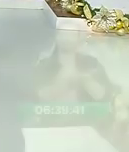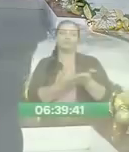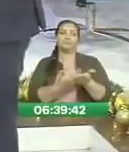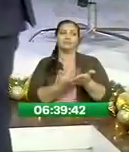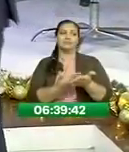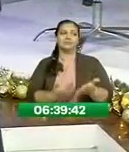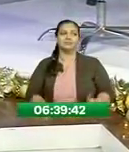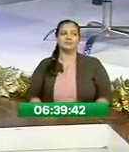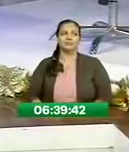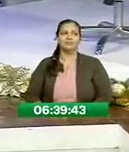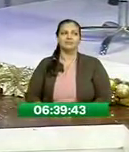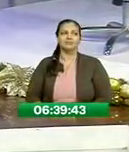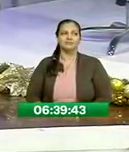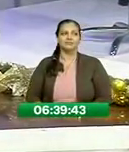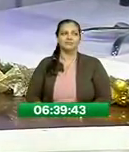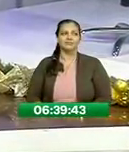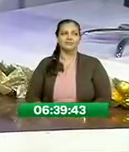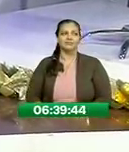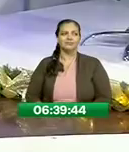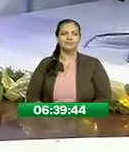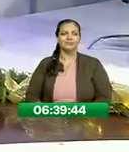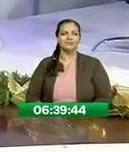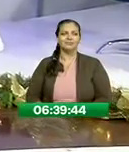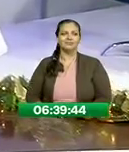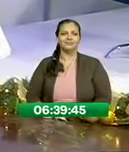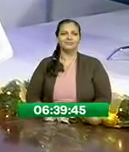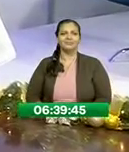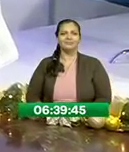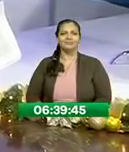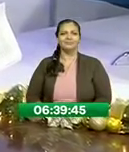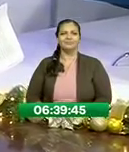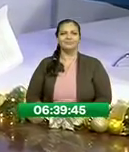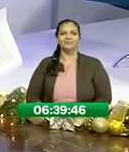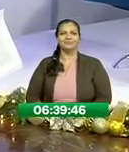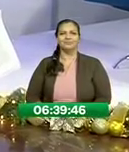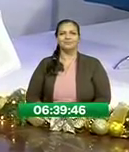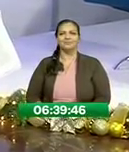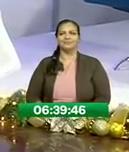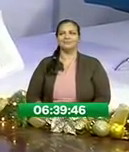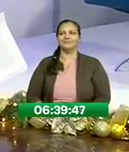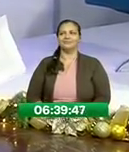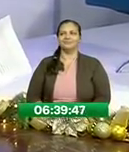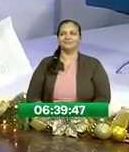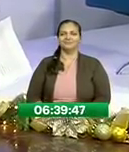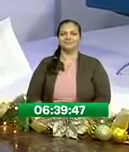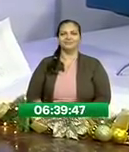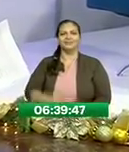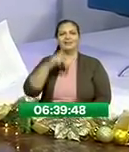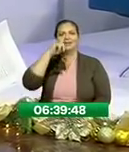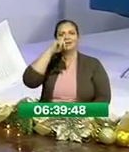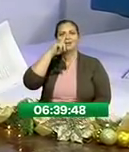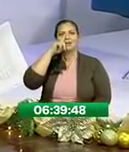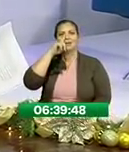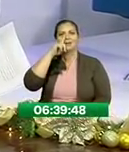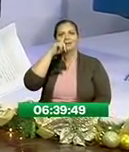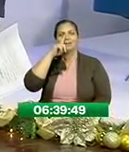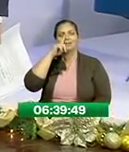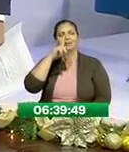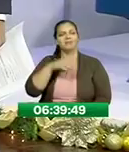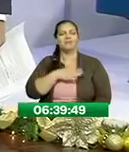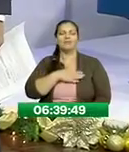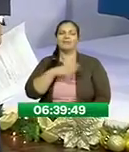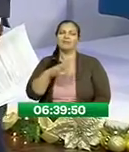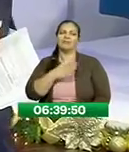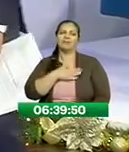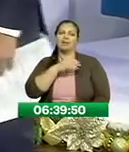abuelo de un primo. Este el abuelo de un primo. Ayer fue el hijo de la mujer de Chiquilín. Ajá. Ahora este es el abuelo de un primo de Chiquilín. Este creo que está